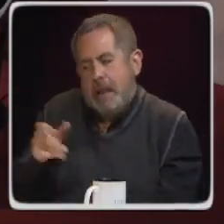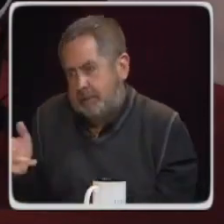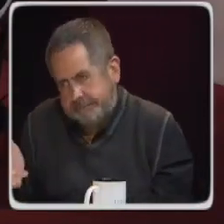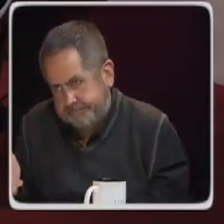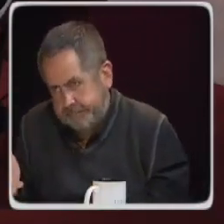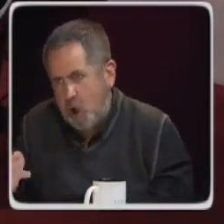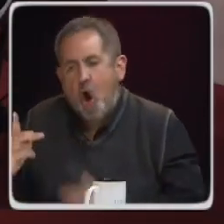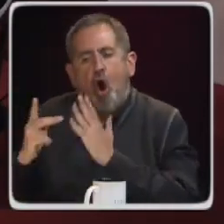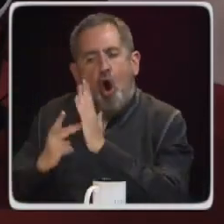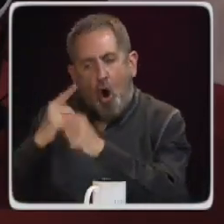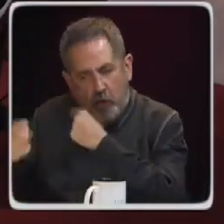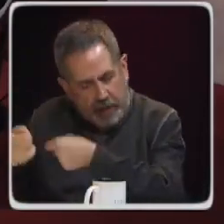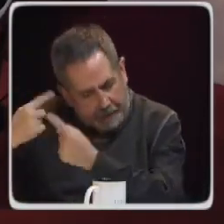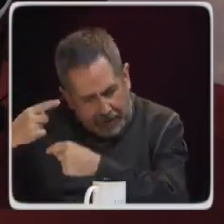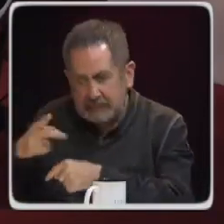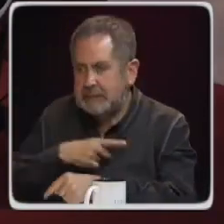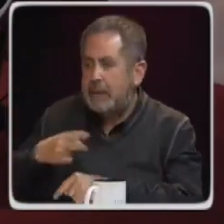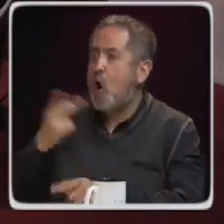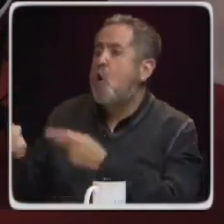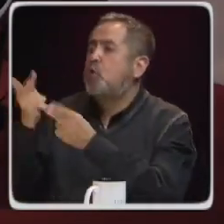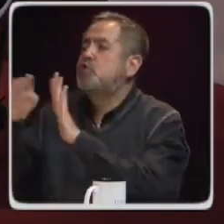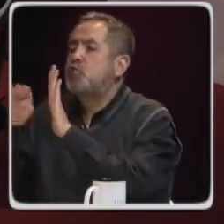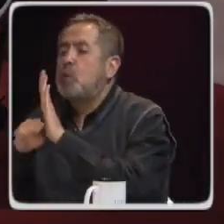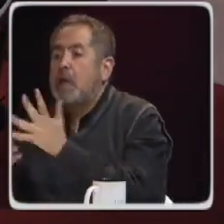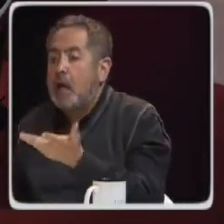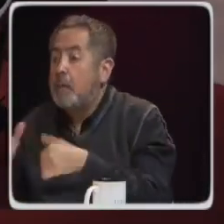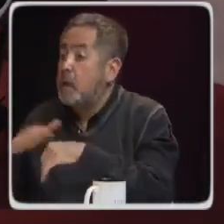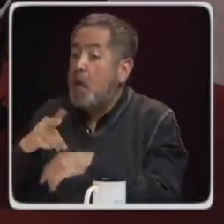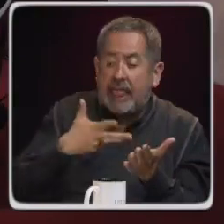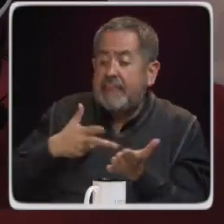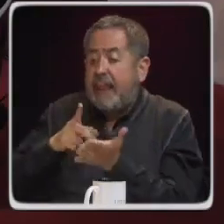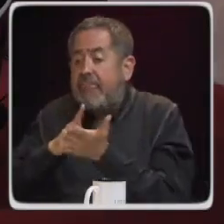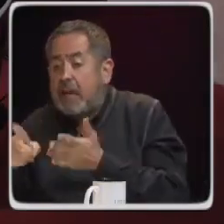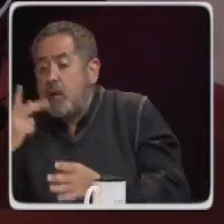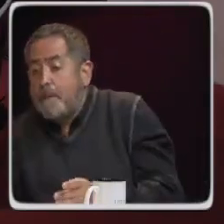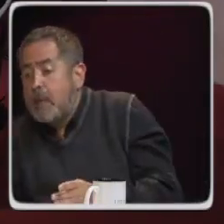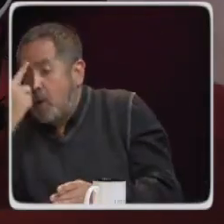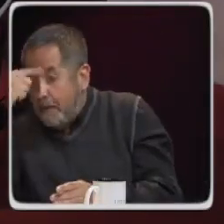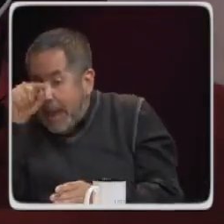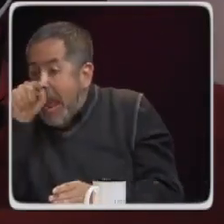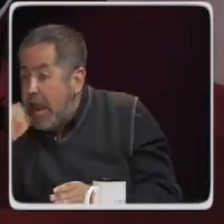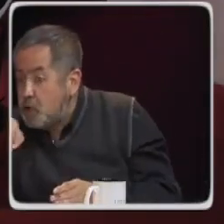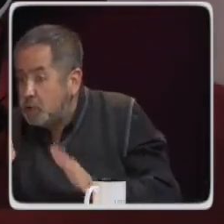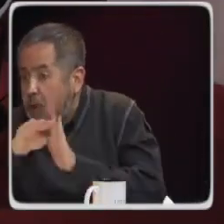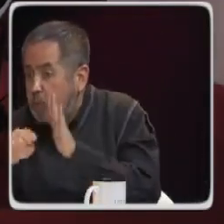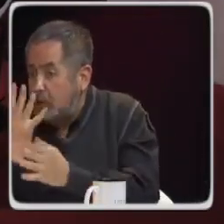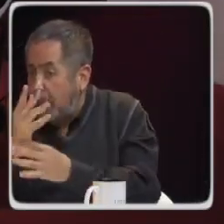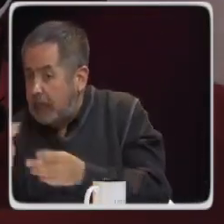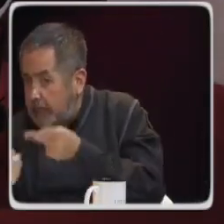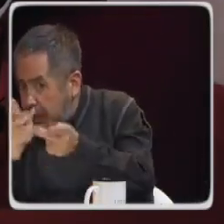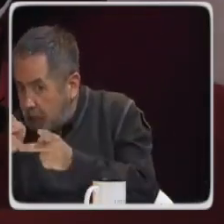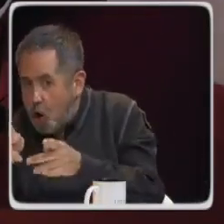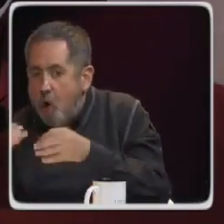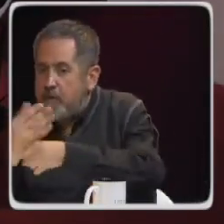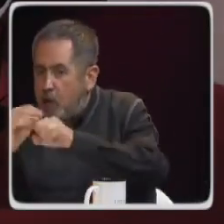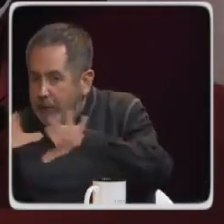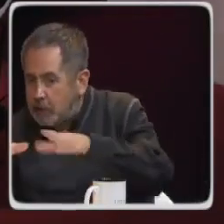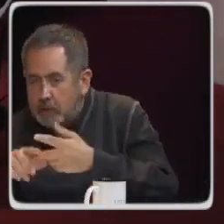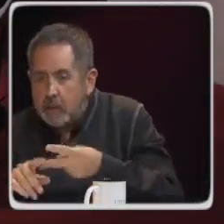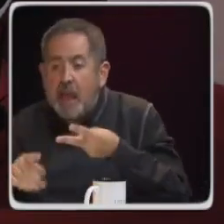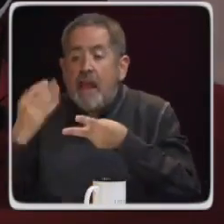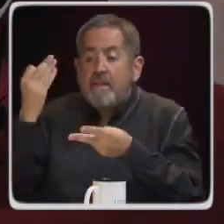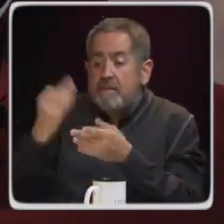recursos y no un enfoque integral. ¿Cómo lo estamos viendo? Bueno, tenemos varios problemas. Aquí lo que nos